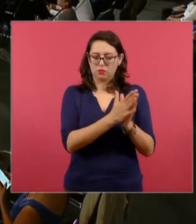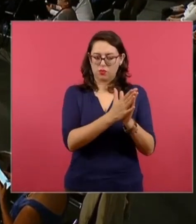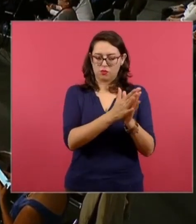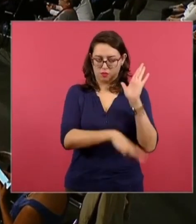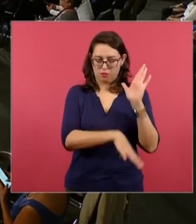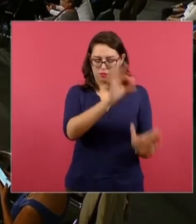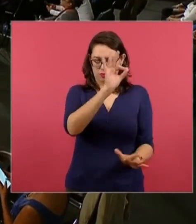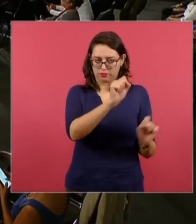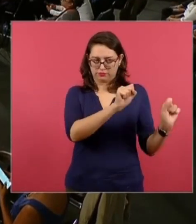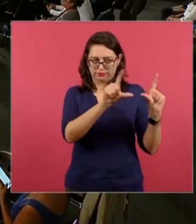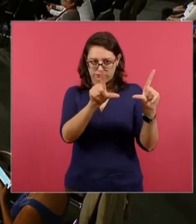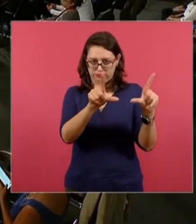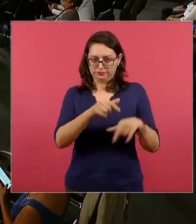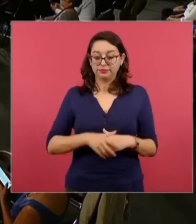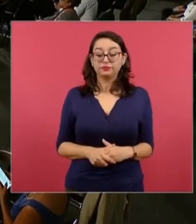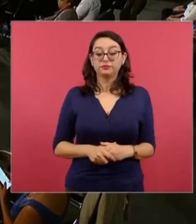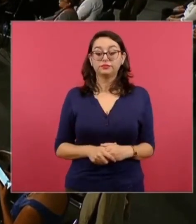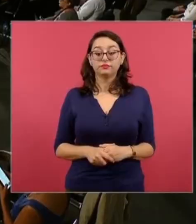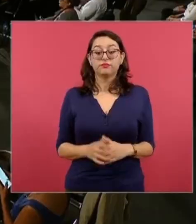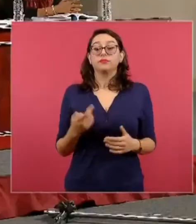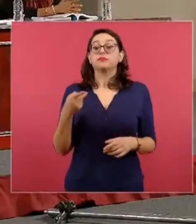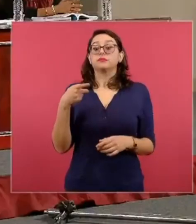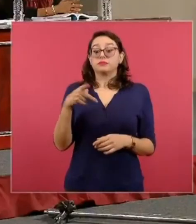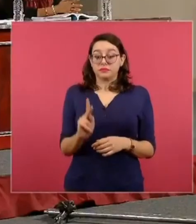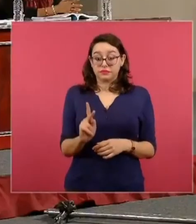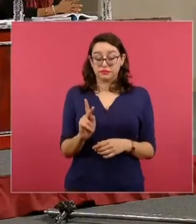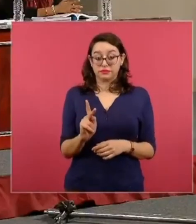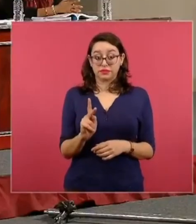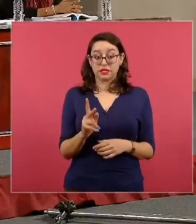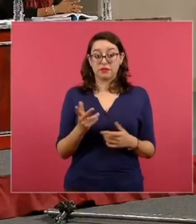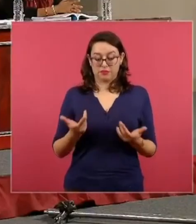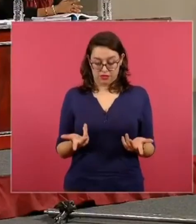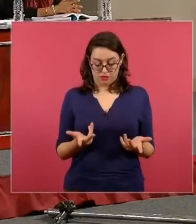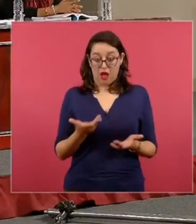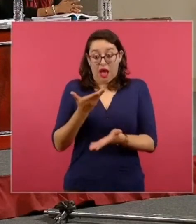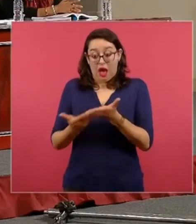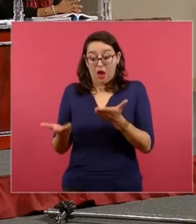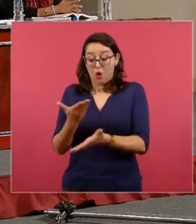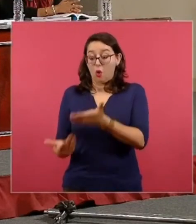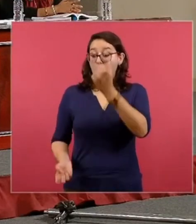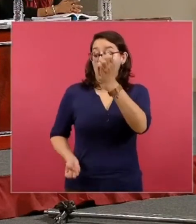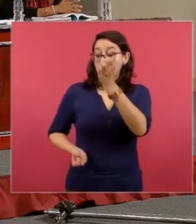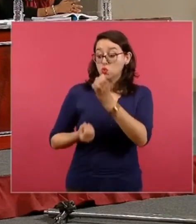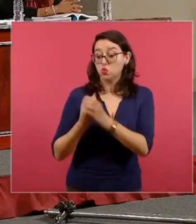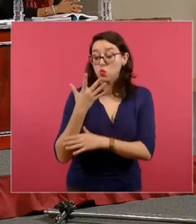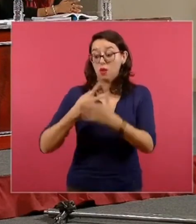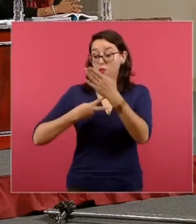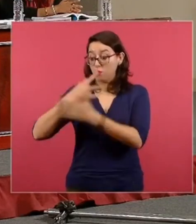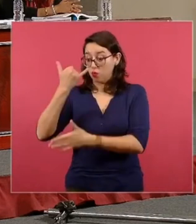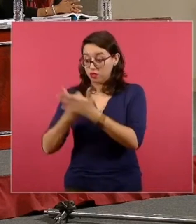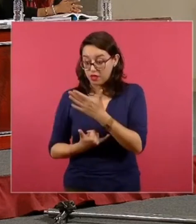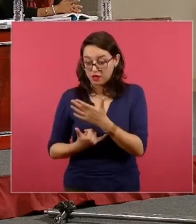a ver si la podemos ver. Pero si sumamos todos los proyectos que están en el libro de proyectos de aula, de